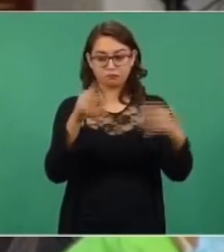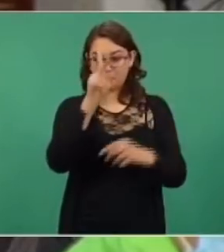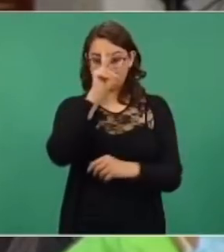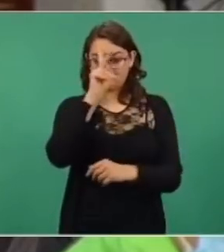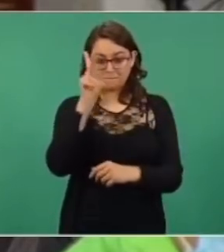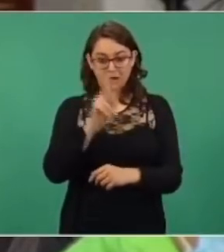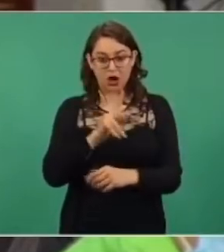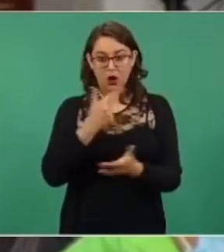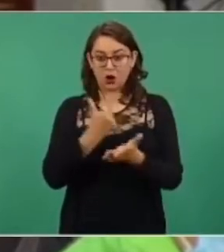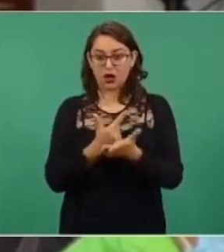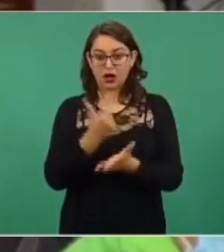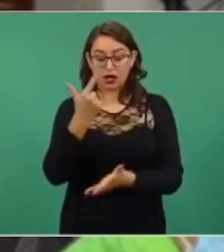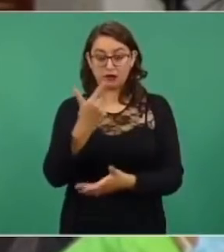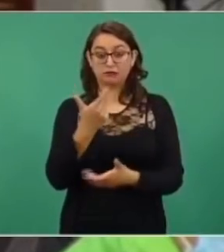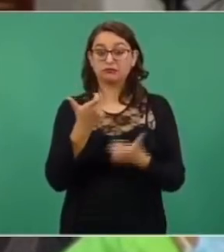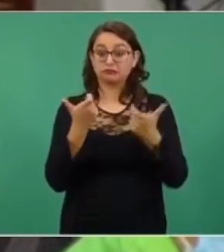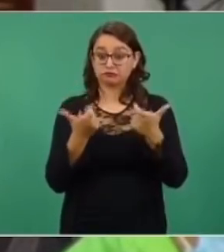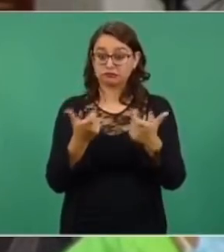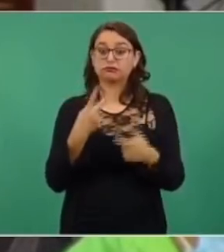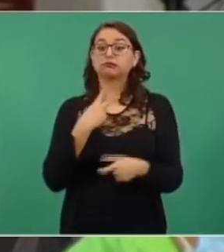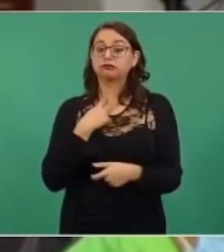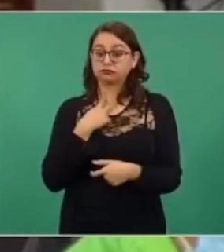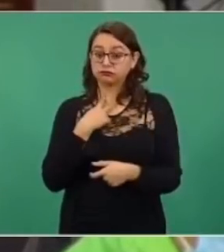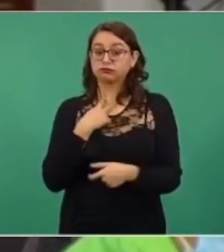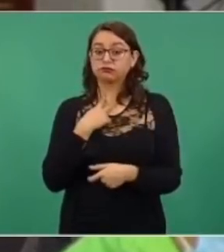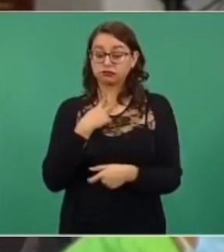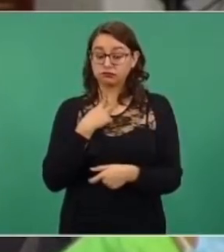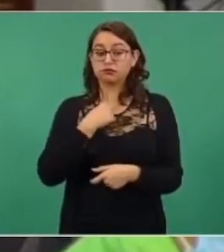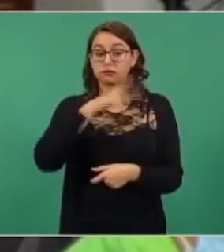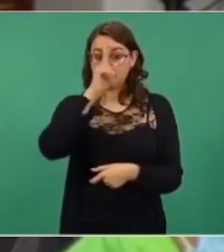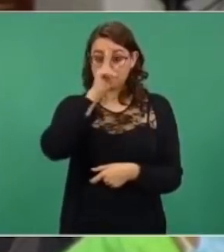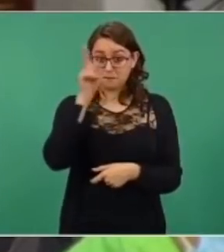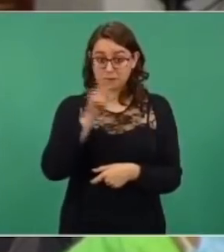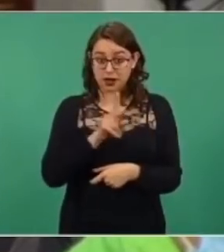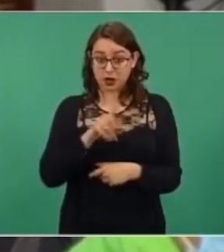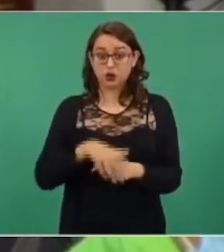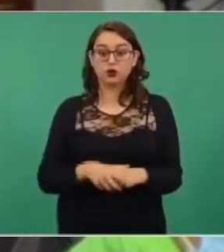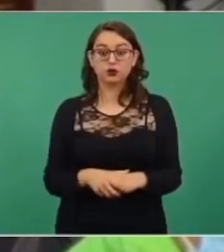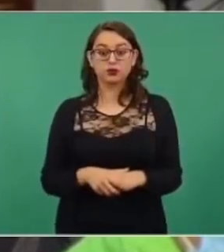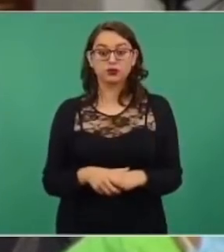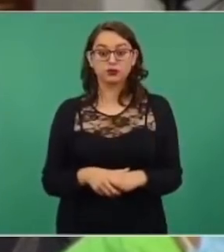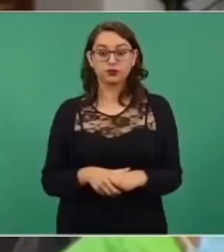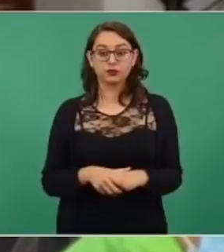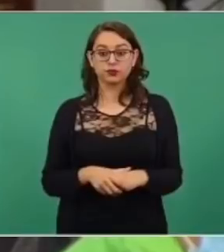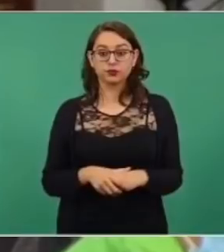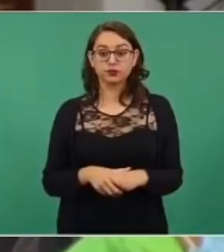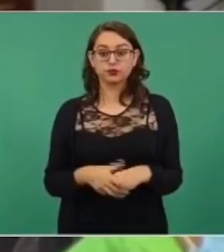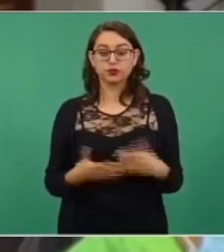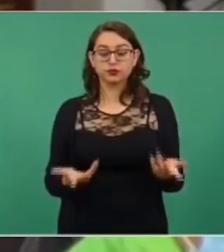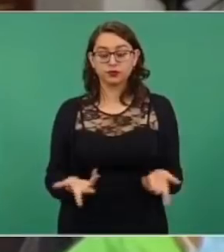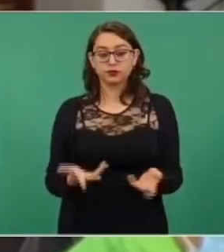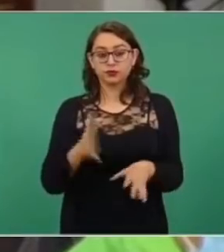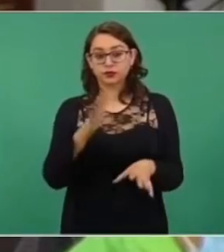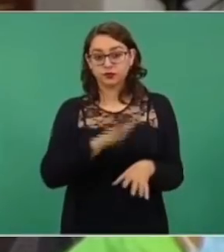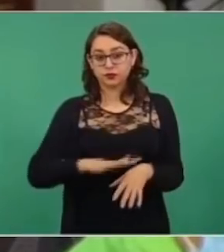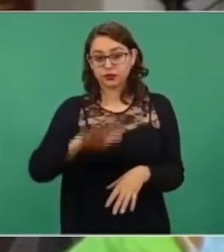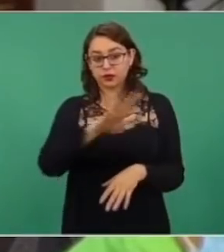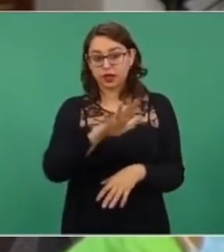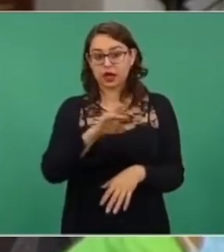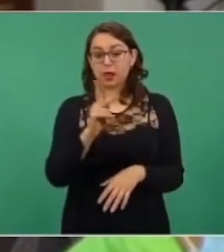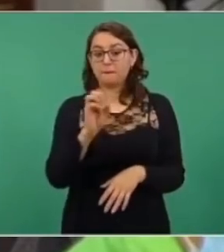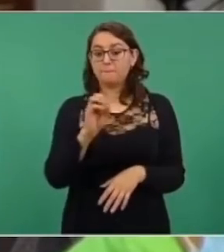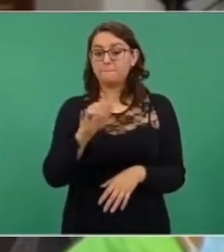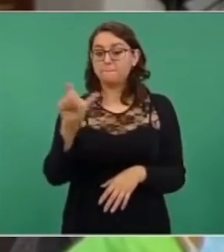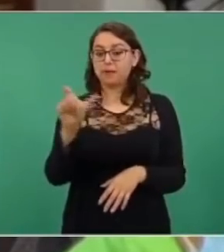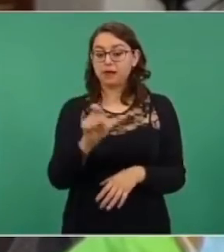consecuencias principalmente económicas. Y por si fuera poco, Pemex Región Norte, por